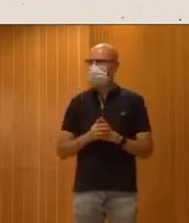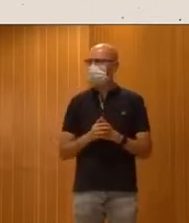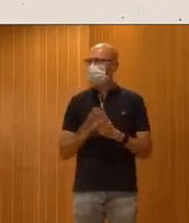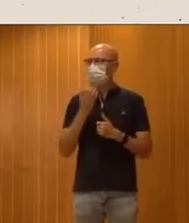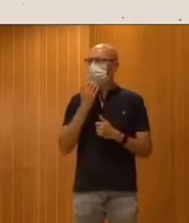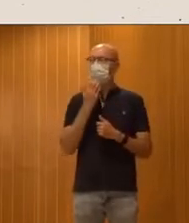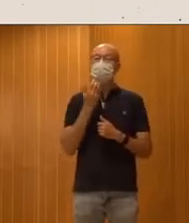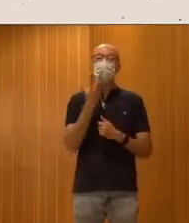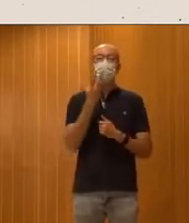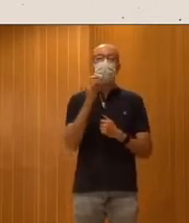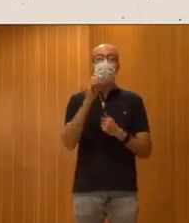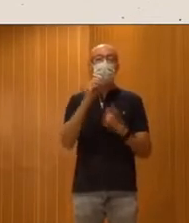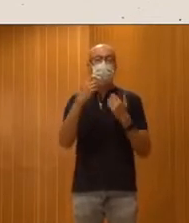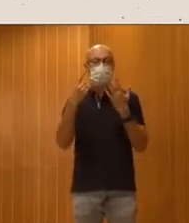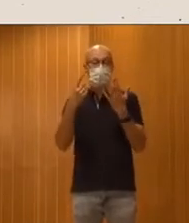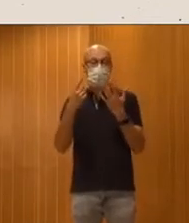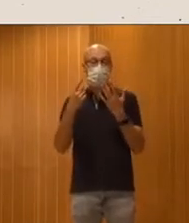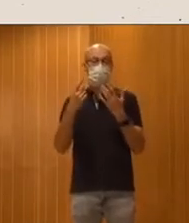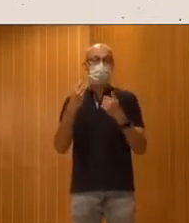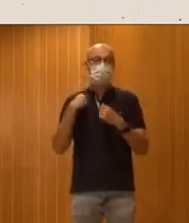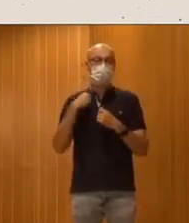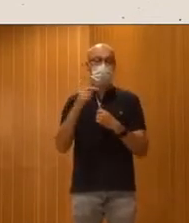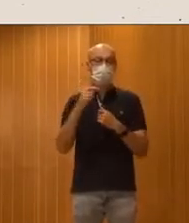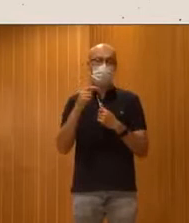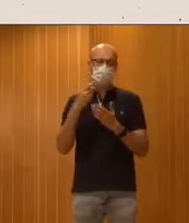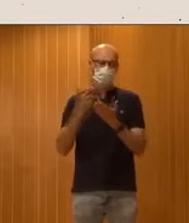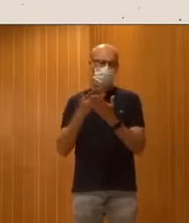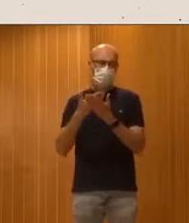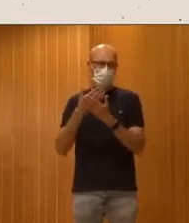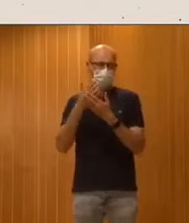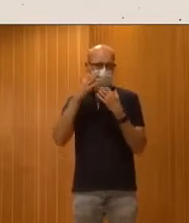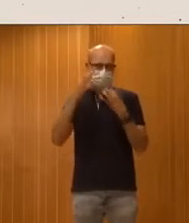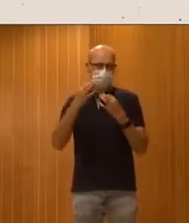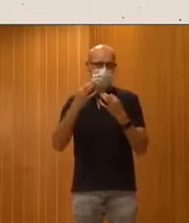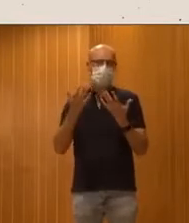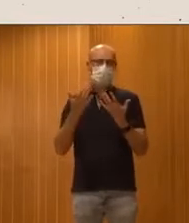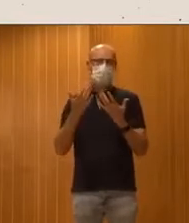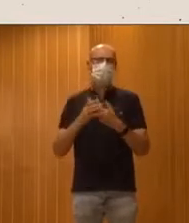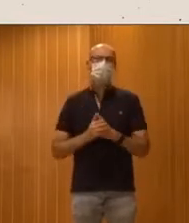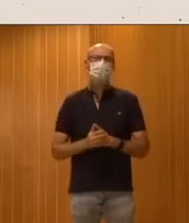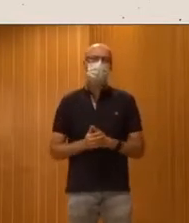el 2006, por ejemplo, Ballard demostró